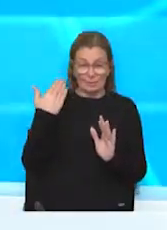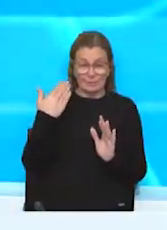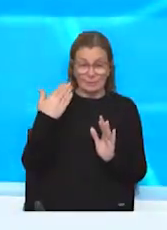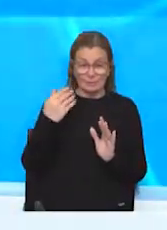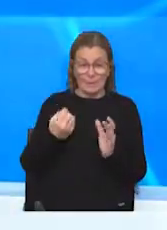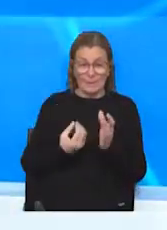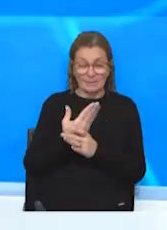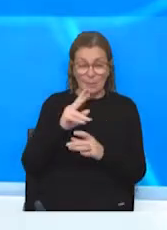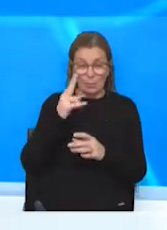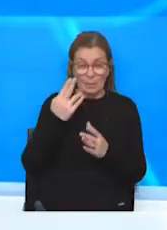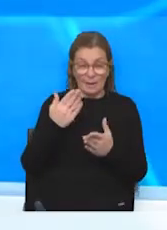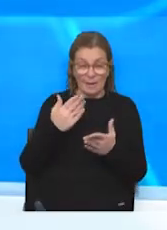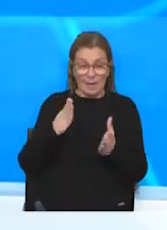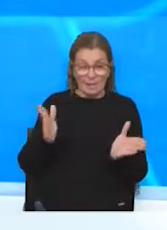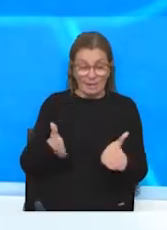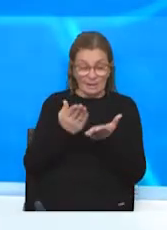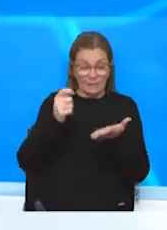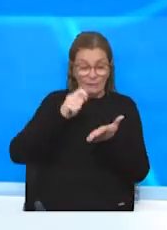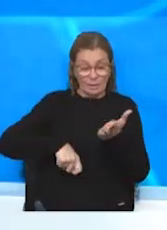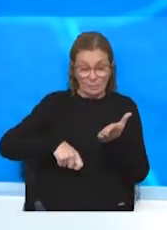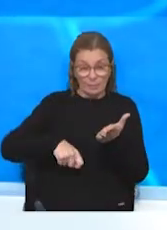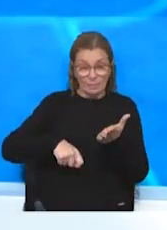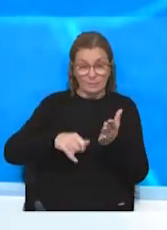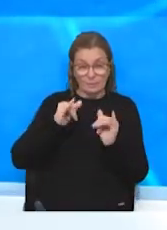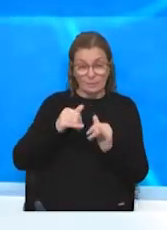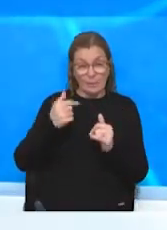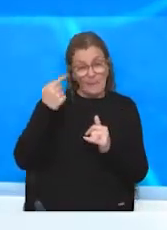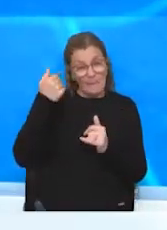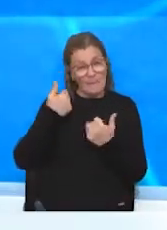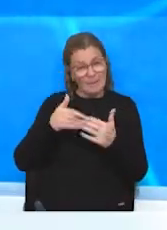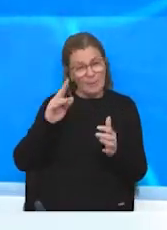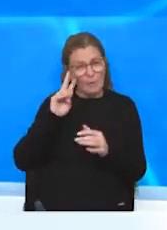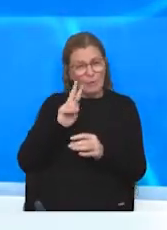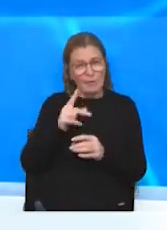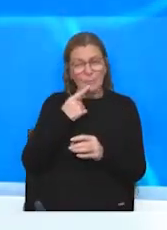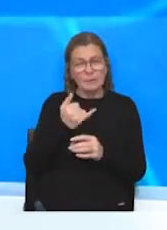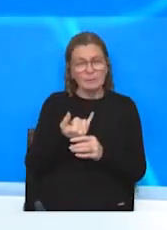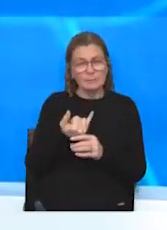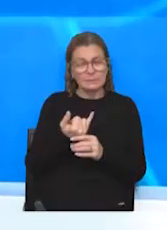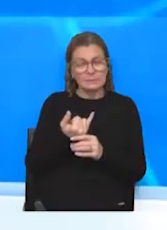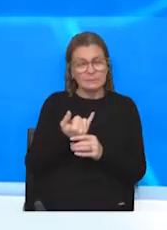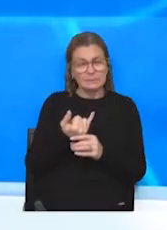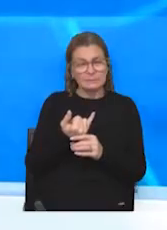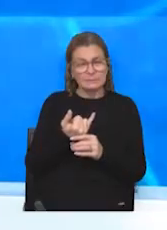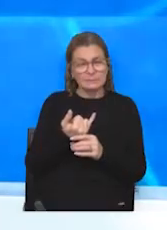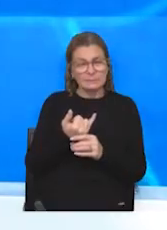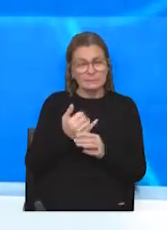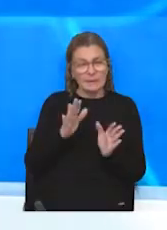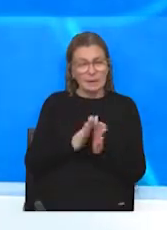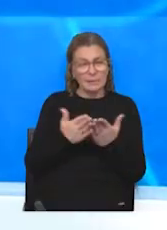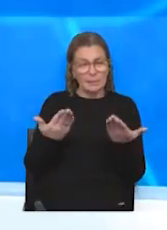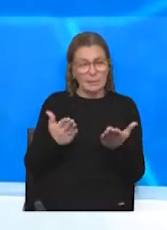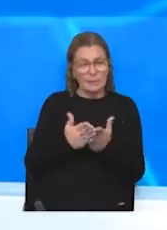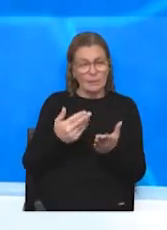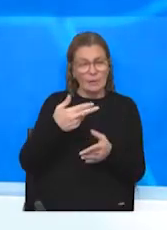aparece Uruguay adelante como y firma estos convenios Lo que empezamos a ver Era que por ejemplo el el semanario brecha e